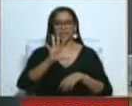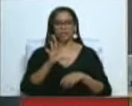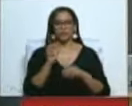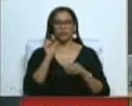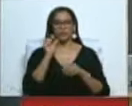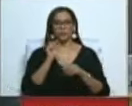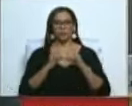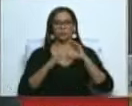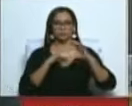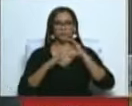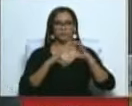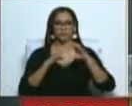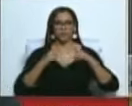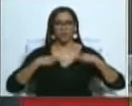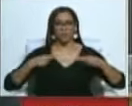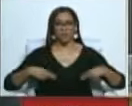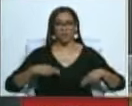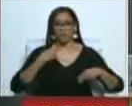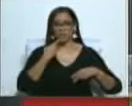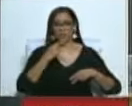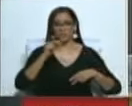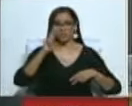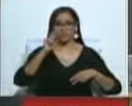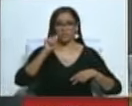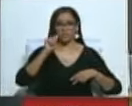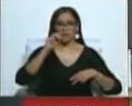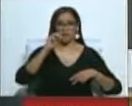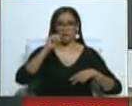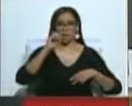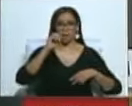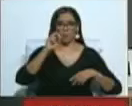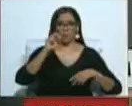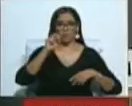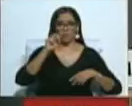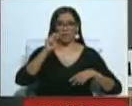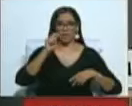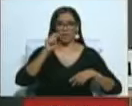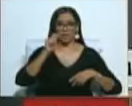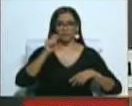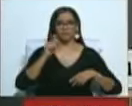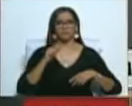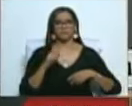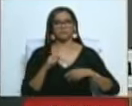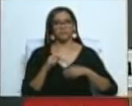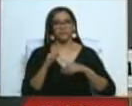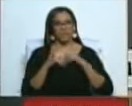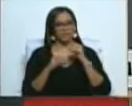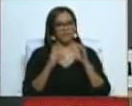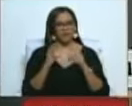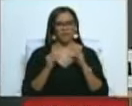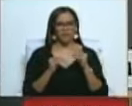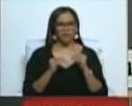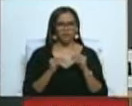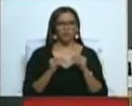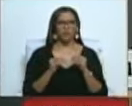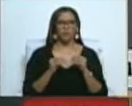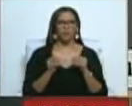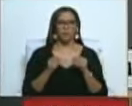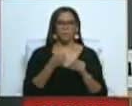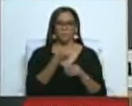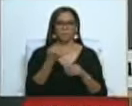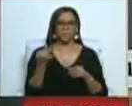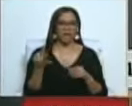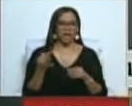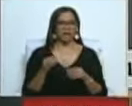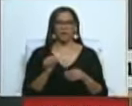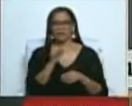de la humanidad, dice Ramonet. ¿Verdad? Y yo estaba hablando con Marcedo, con Omar Enrique, que estaban por